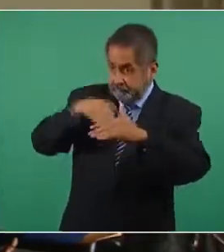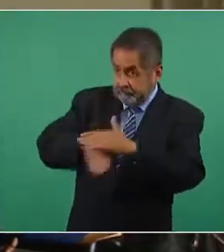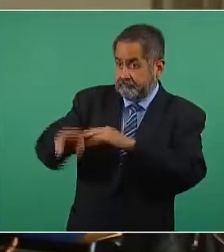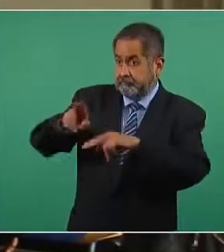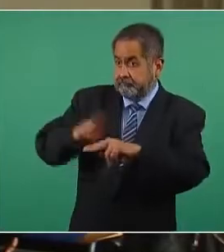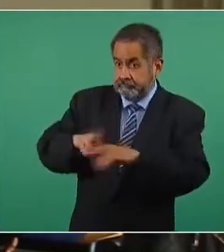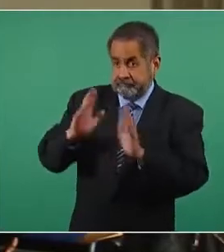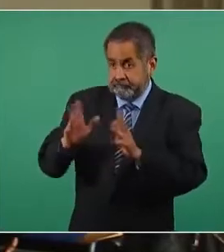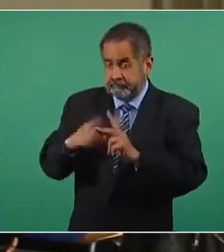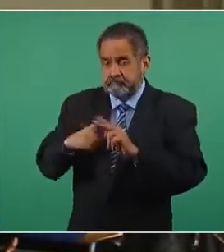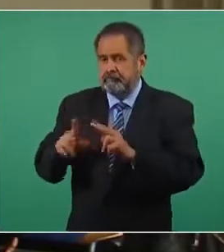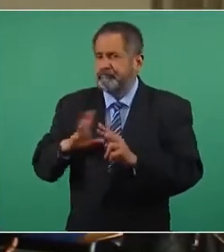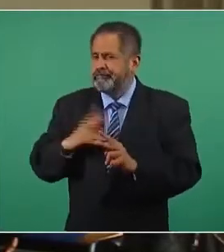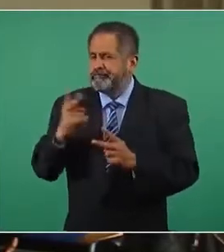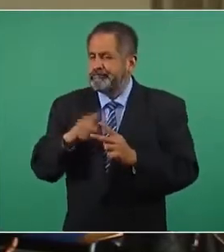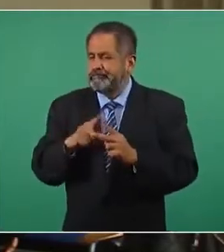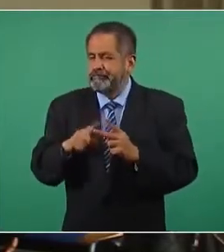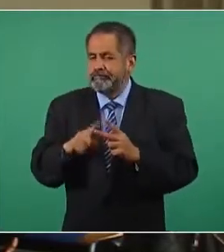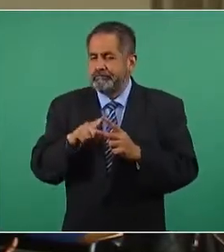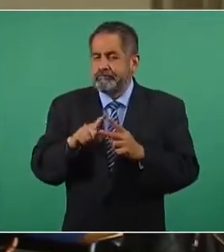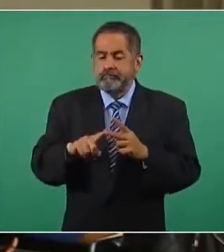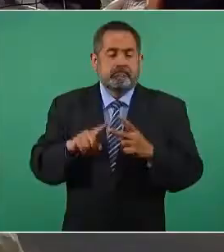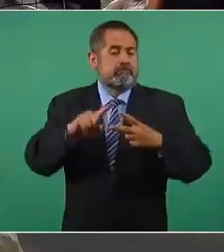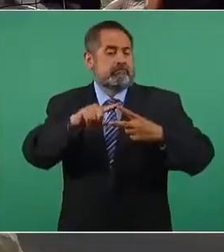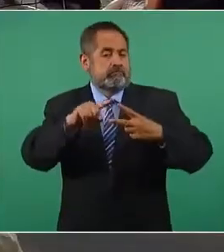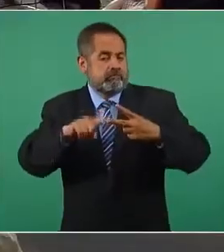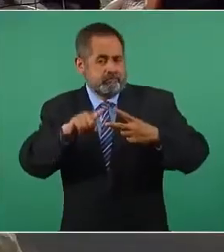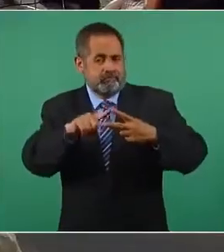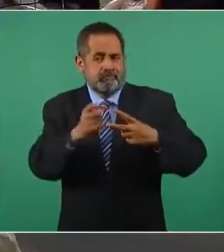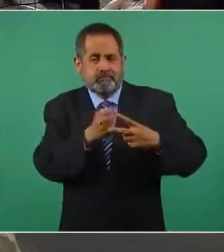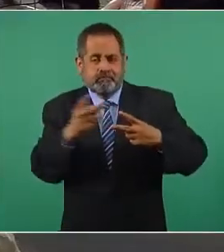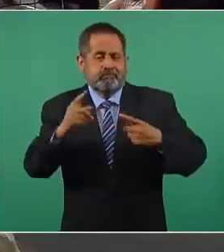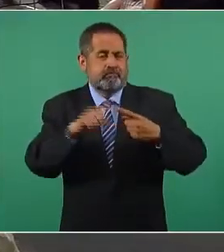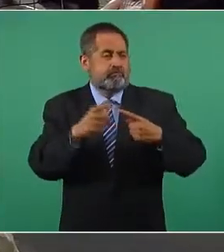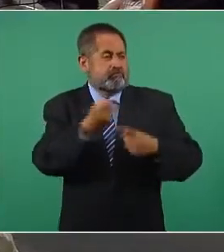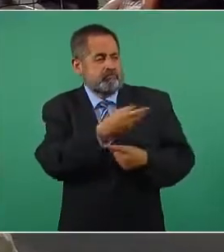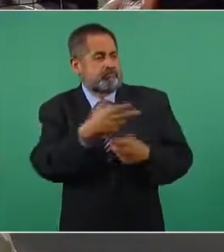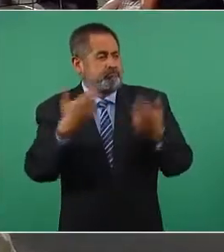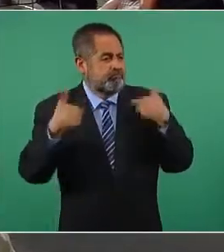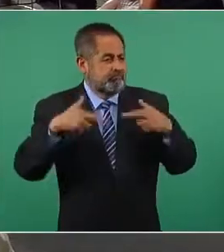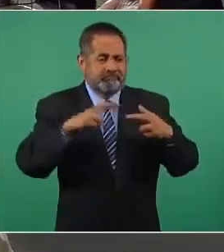dos factores. Uno es la fuerte conflictiva magisterial.